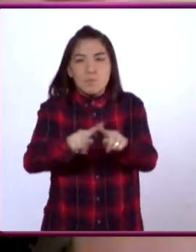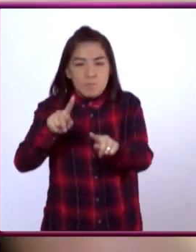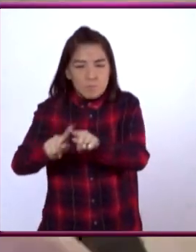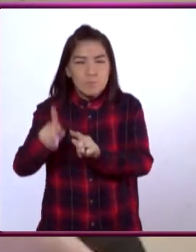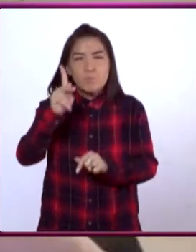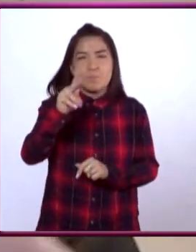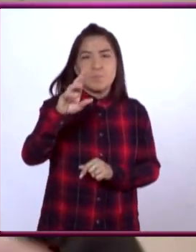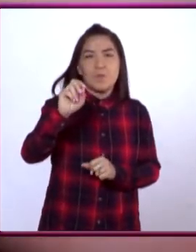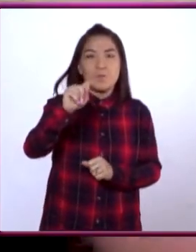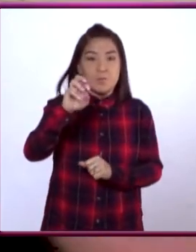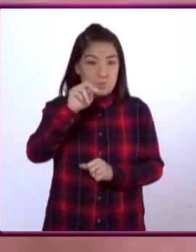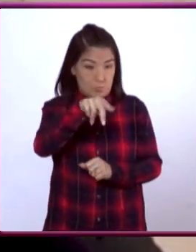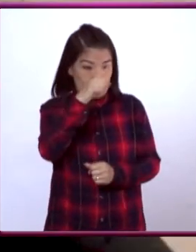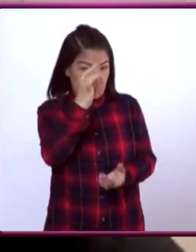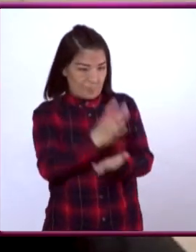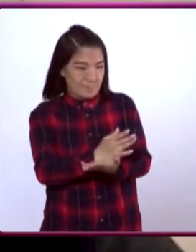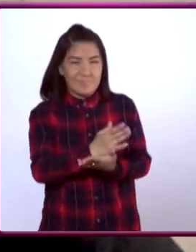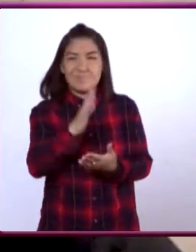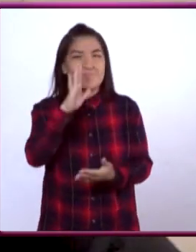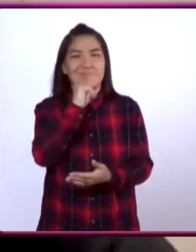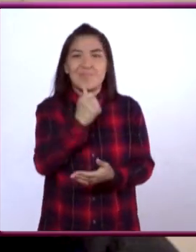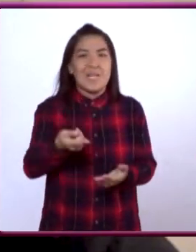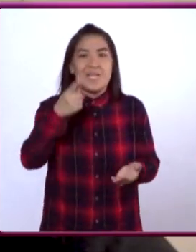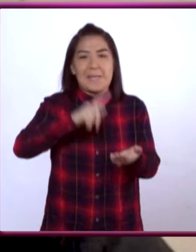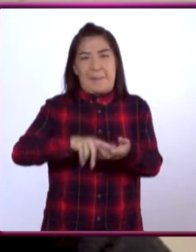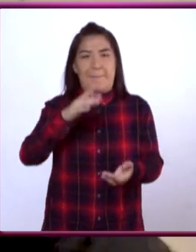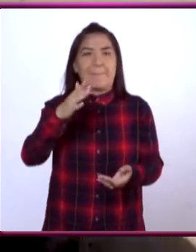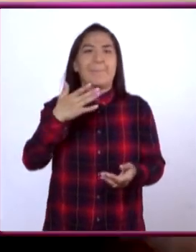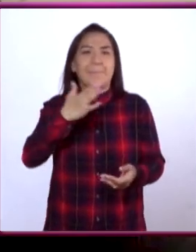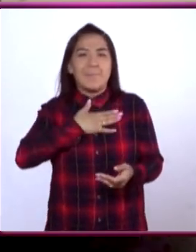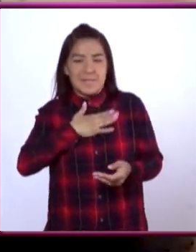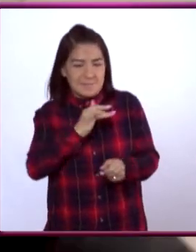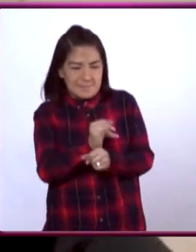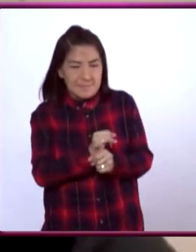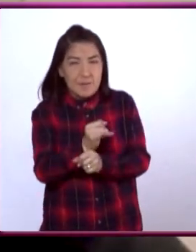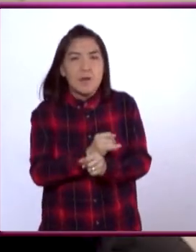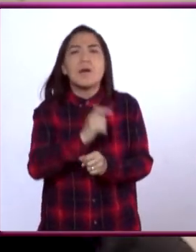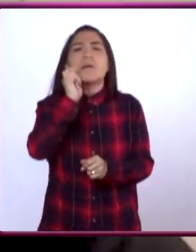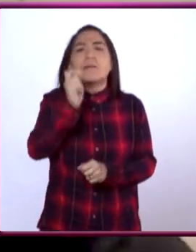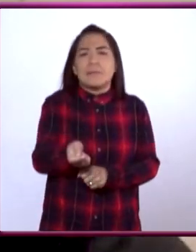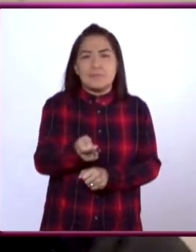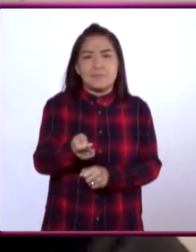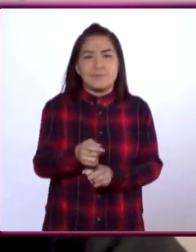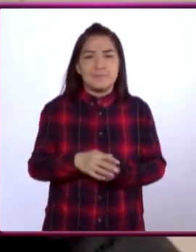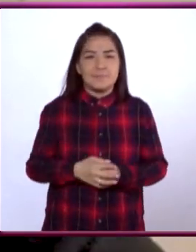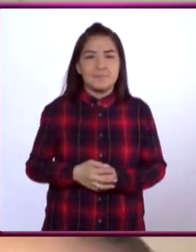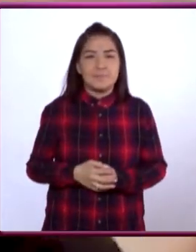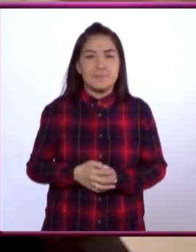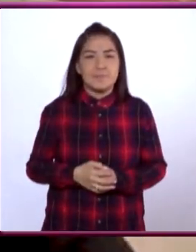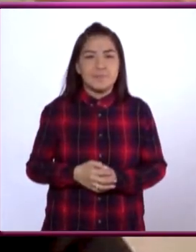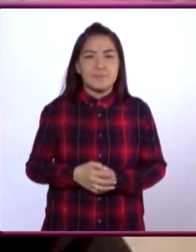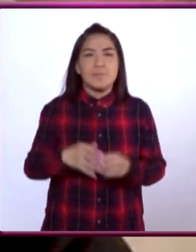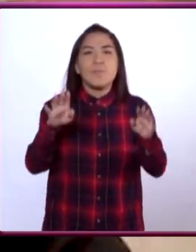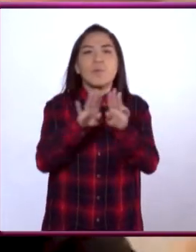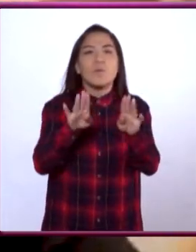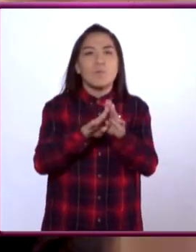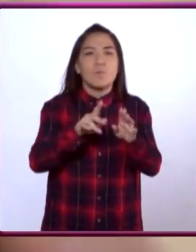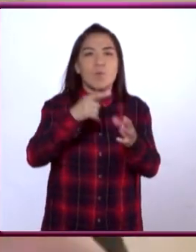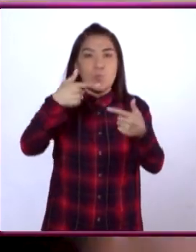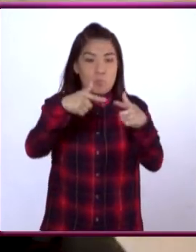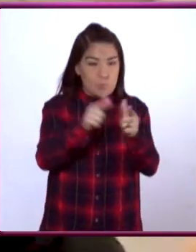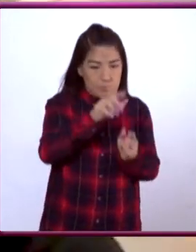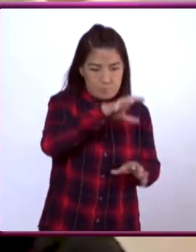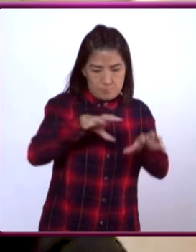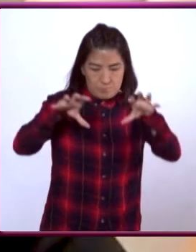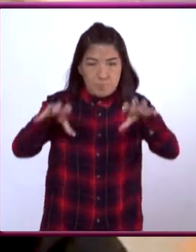solamente protón con protón, no podría hacerlo nunca dentro de mi tiempo, ¿no? Claro. Lo que hacemos nosotros es colisionar bonches o